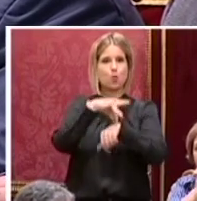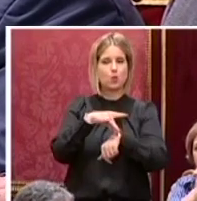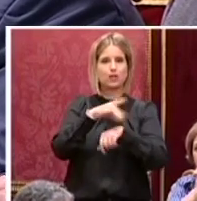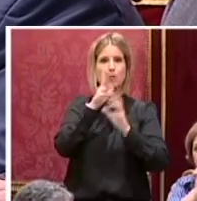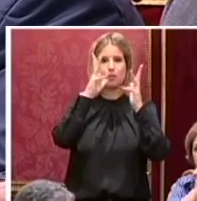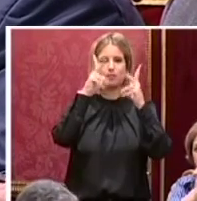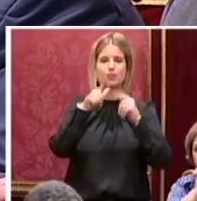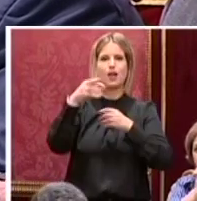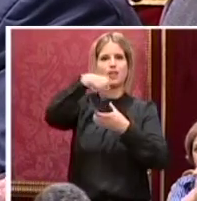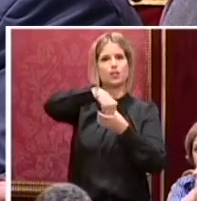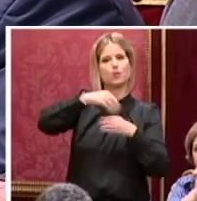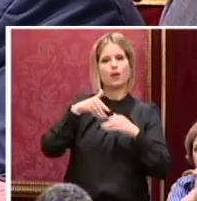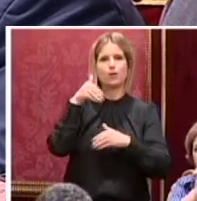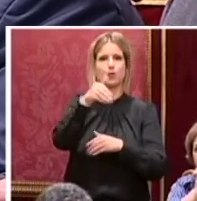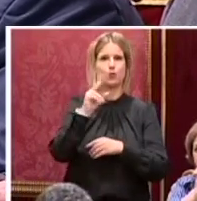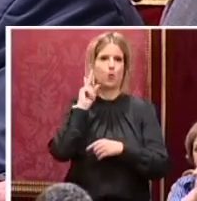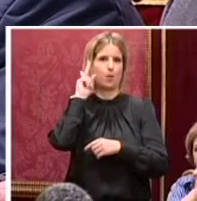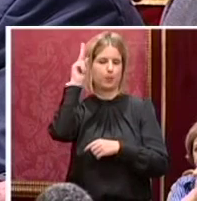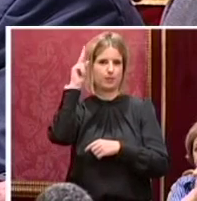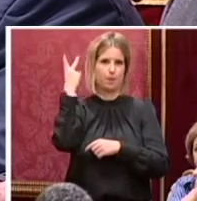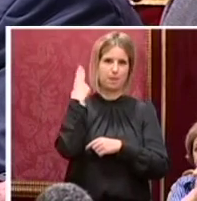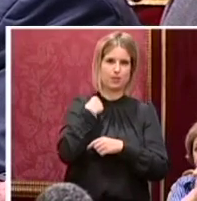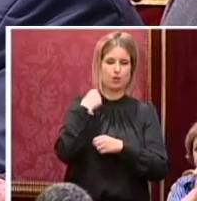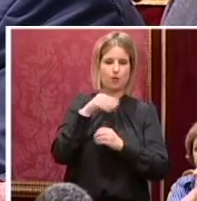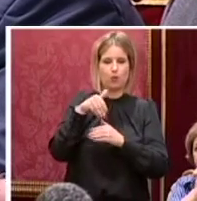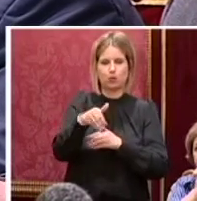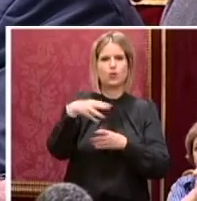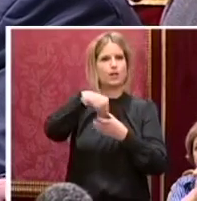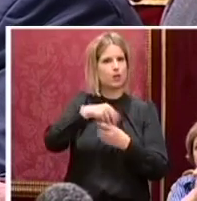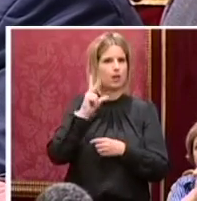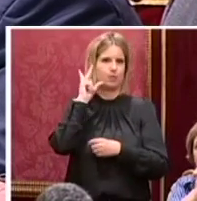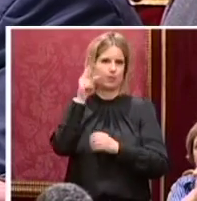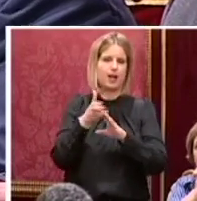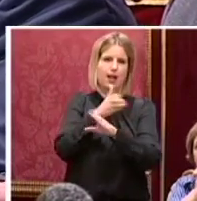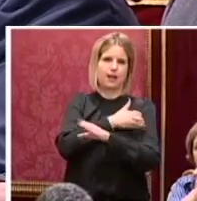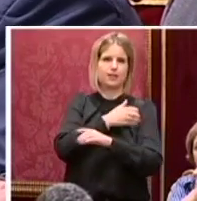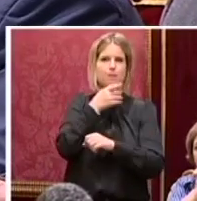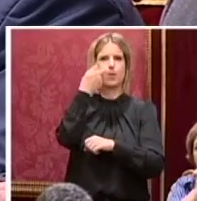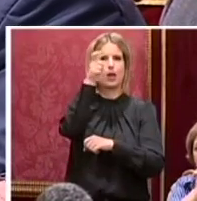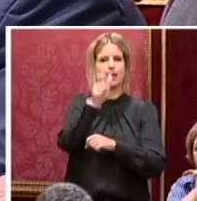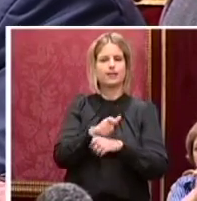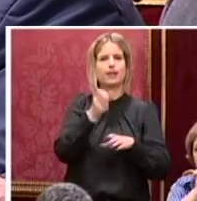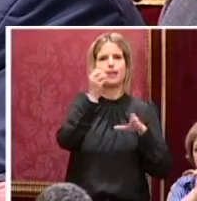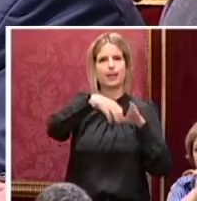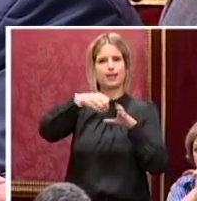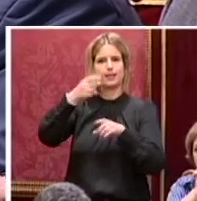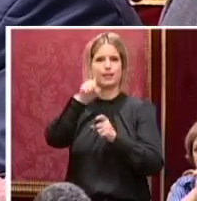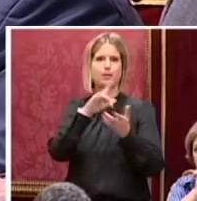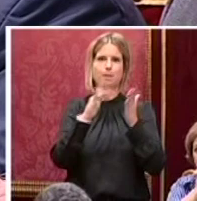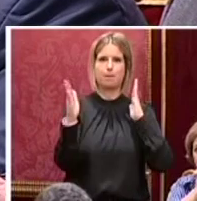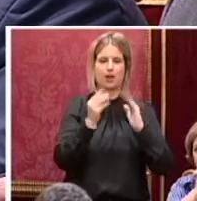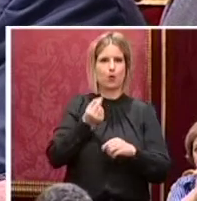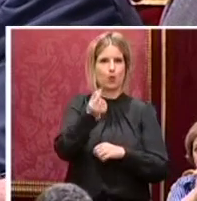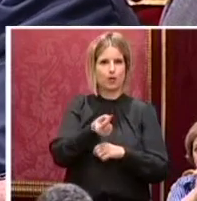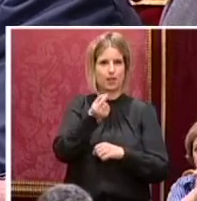en el devengo de pensiones y prestaciones futuras, jubilación incluida en todo caso, previo ponderación de las cantidades ingresadas y de los periodos